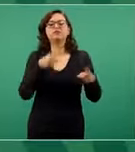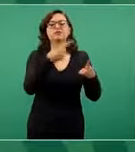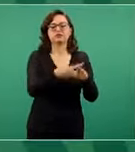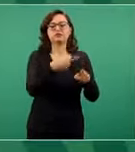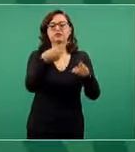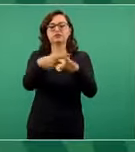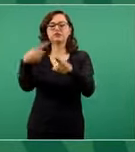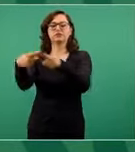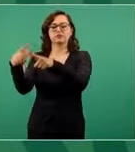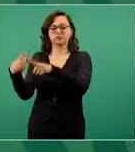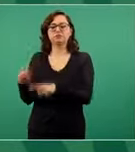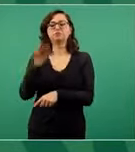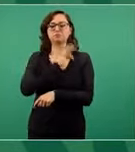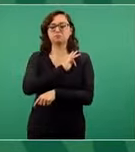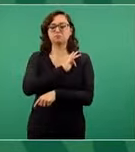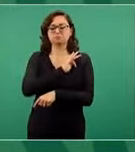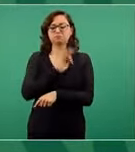Estados Unidos.